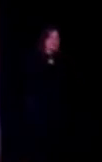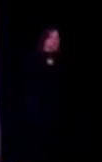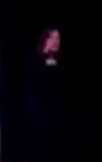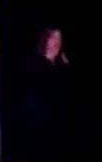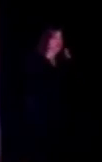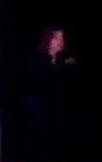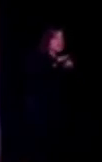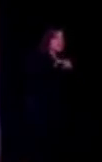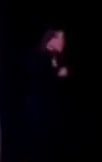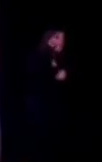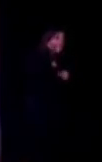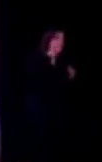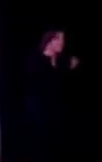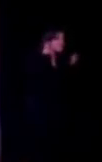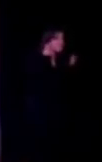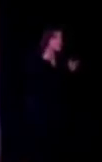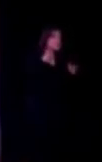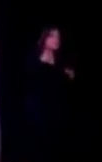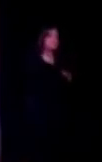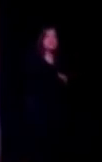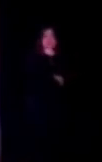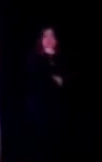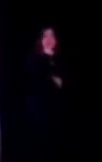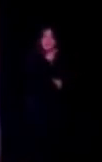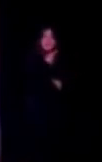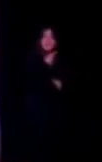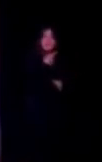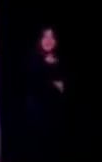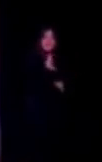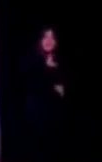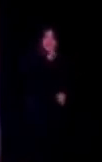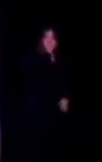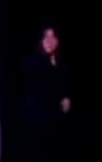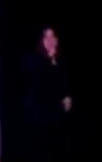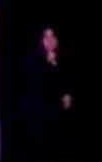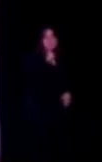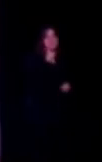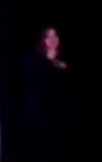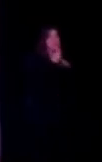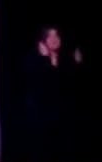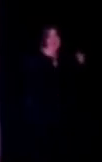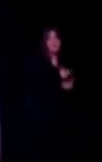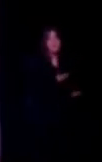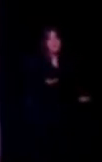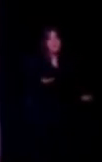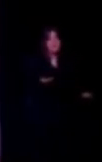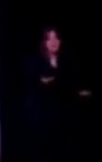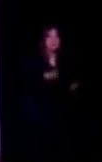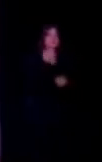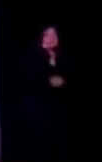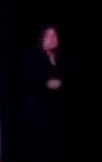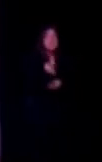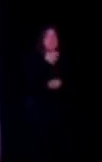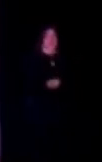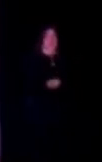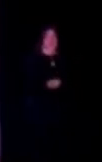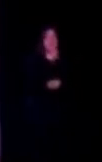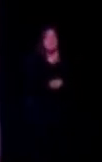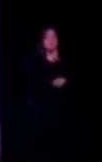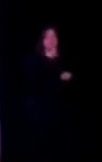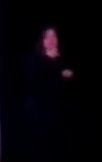pero no digo que no sea solo o que eso no sea, pero algo más debería haber. Y respuestas significativas ante la